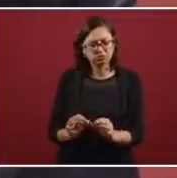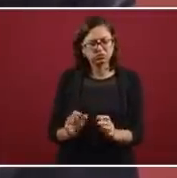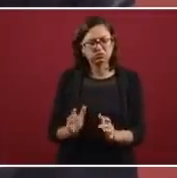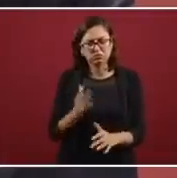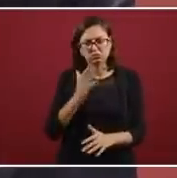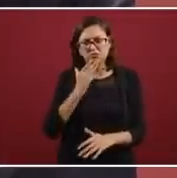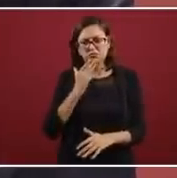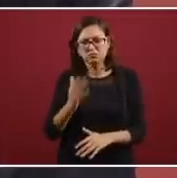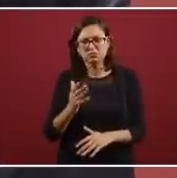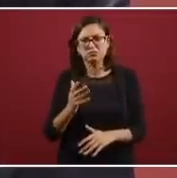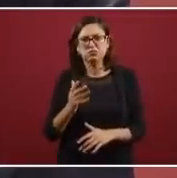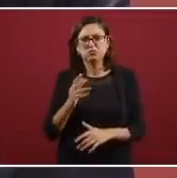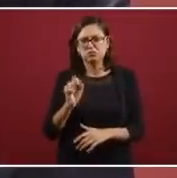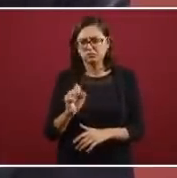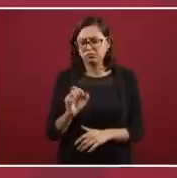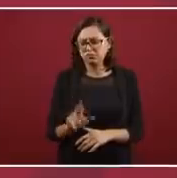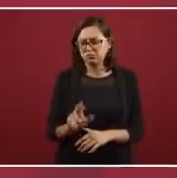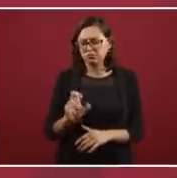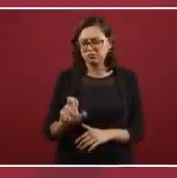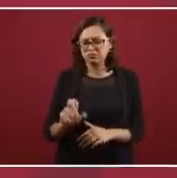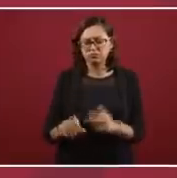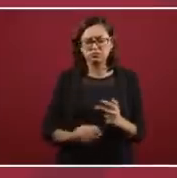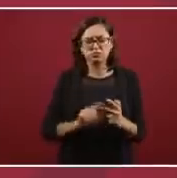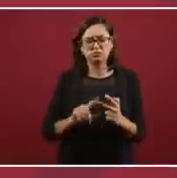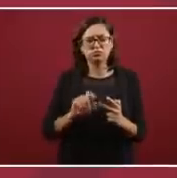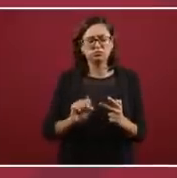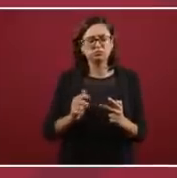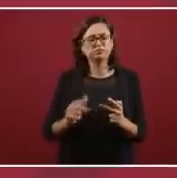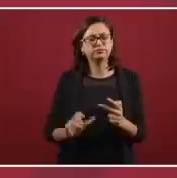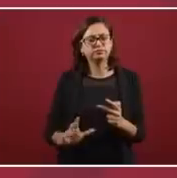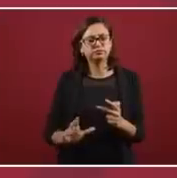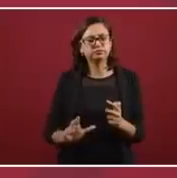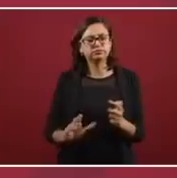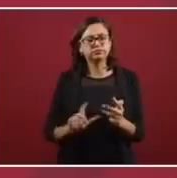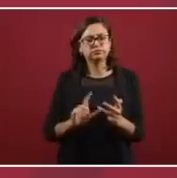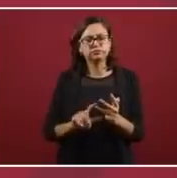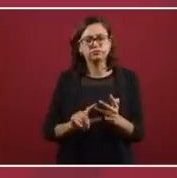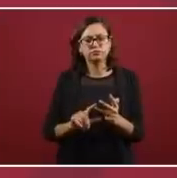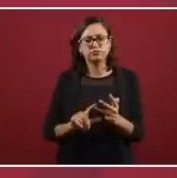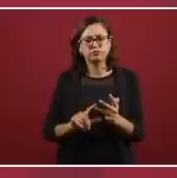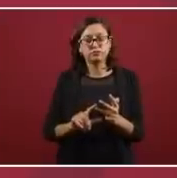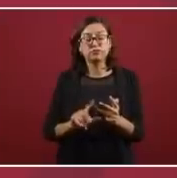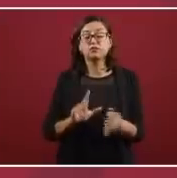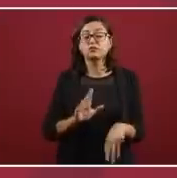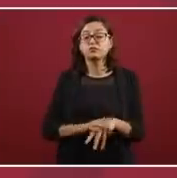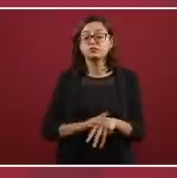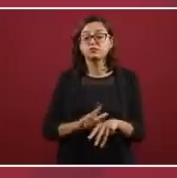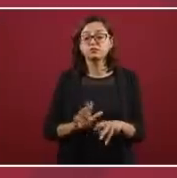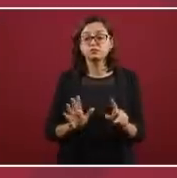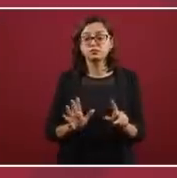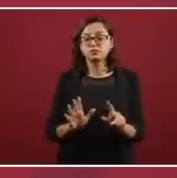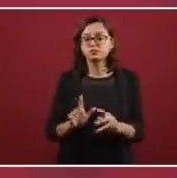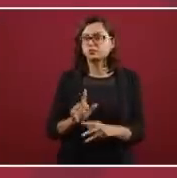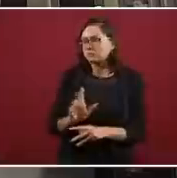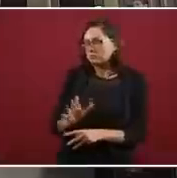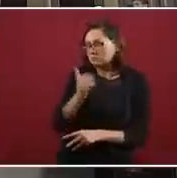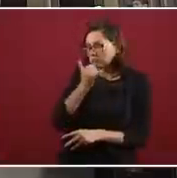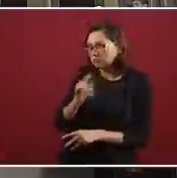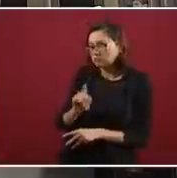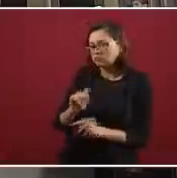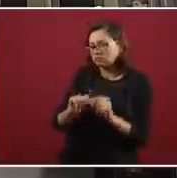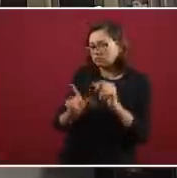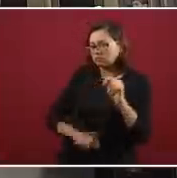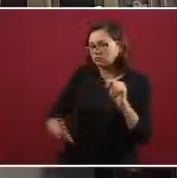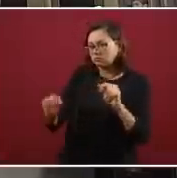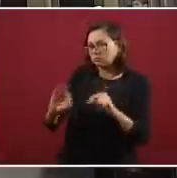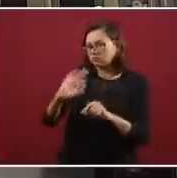relaciones exteriores, en Hacienda y sobre todo. De hecho, está en todas las dependencias federales,